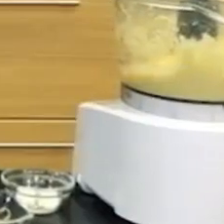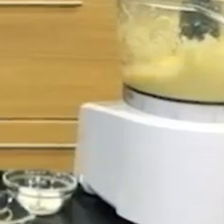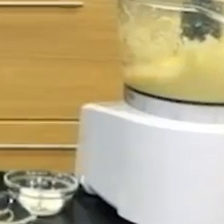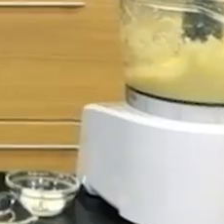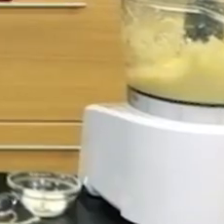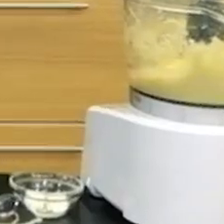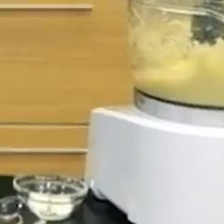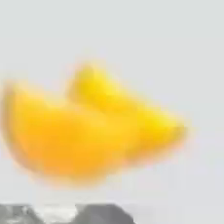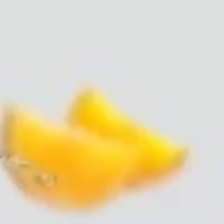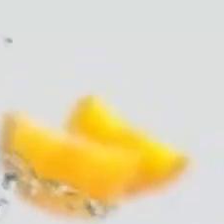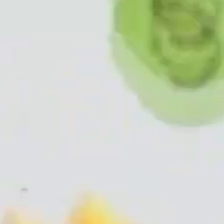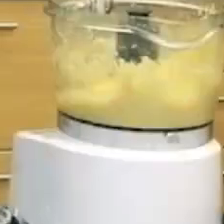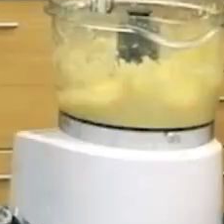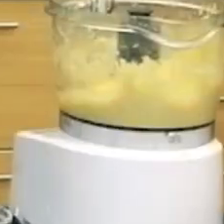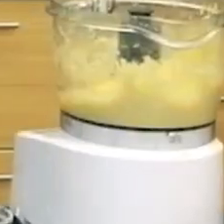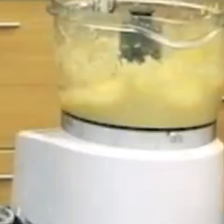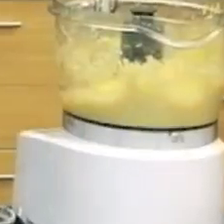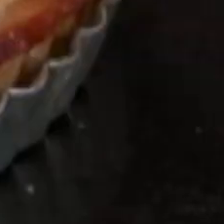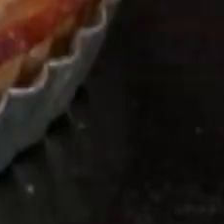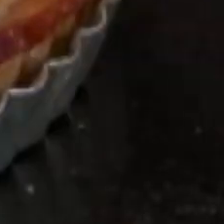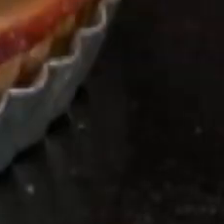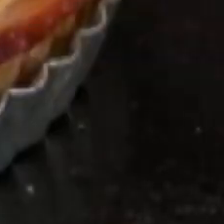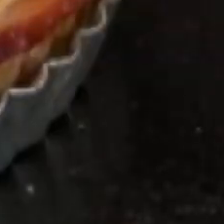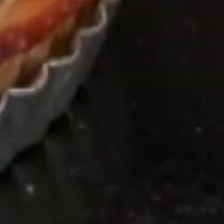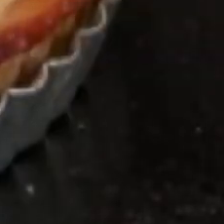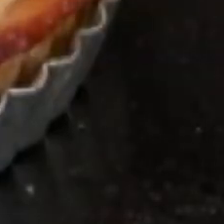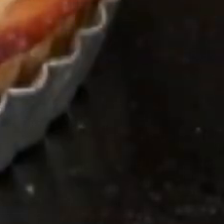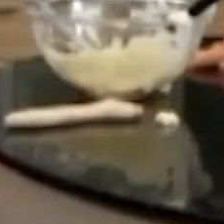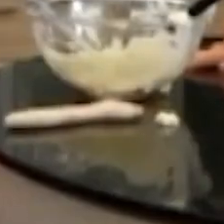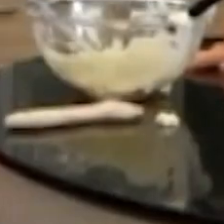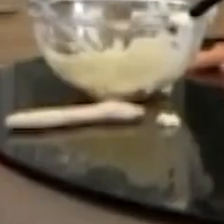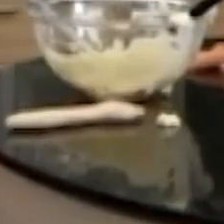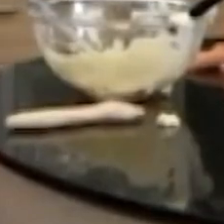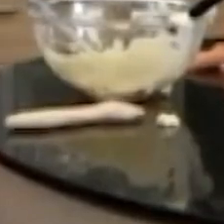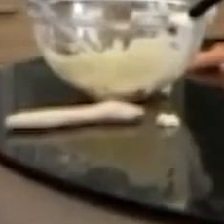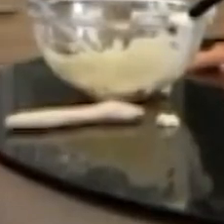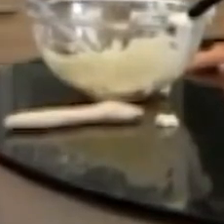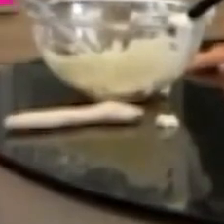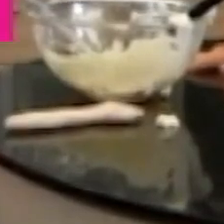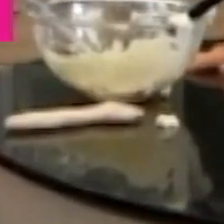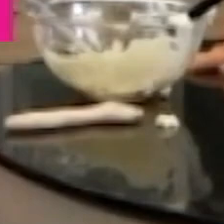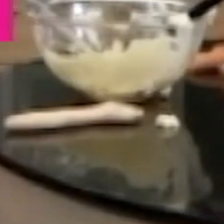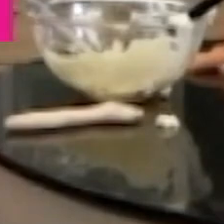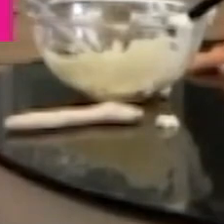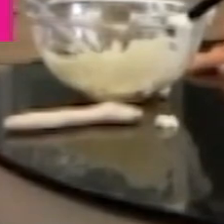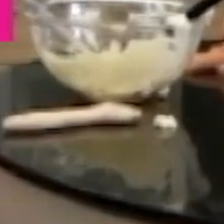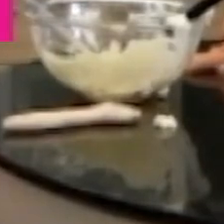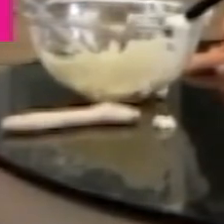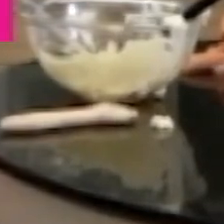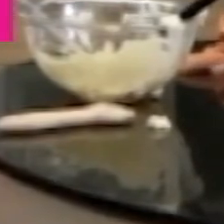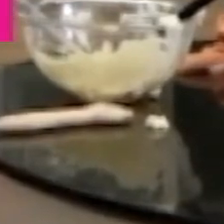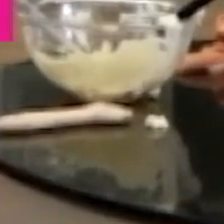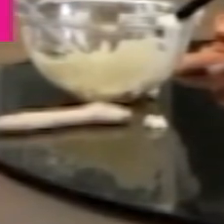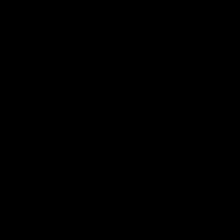Me van a amar. Sin secretos con Dori, de lunes a viernes a las 2:30 de la